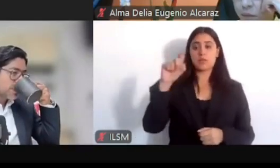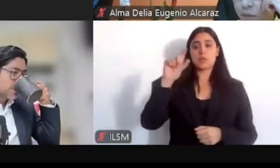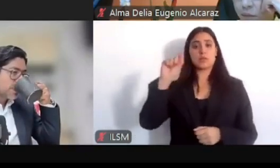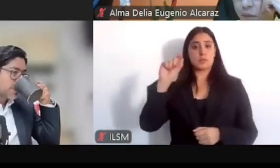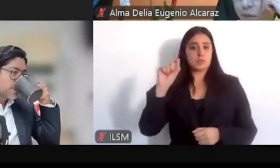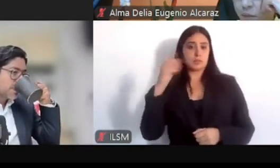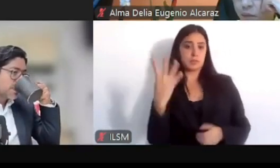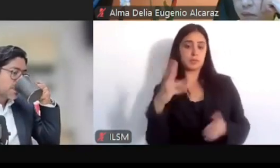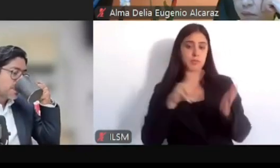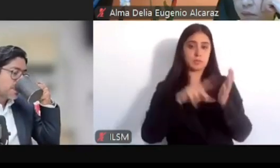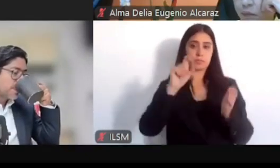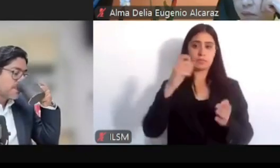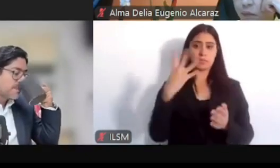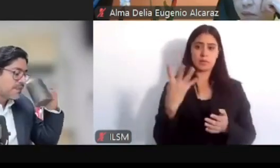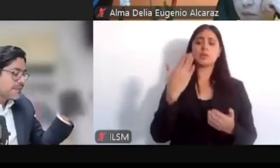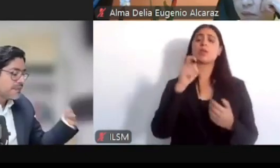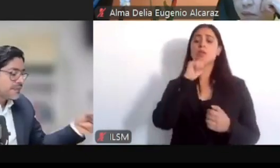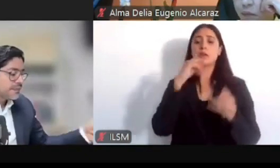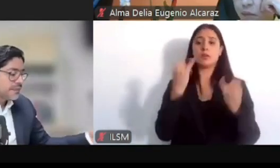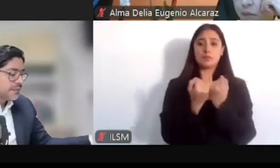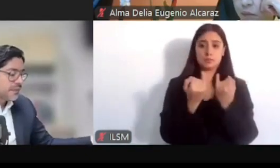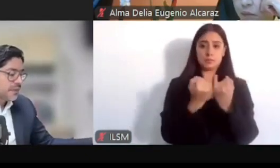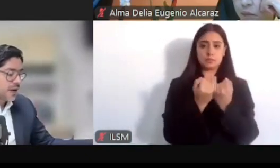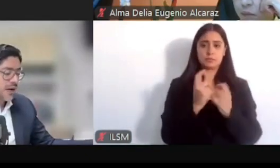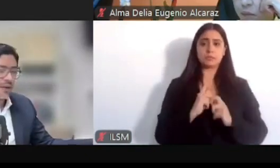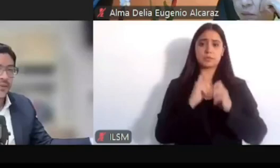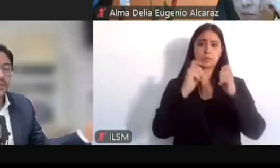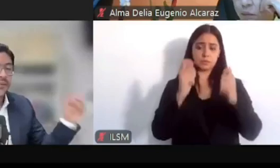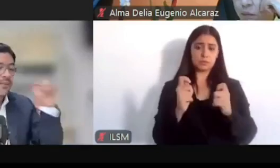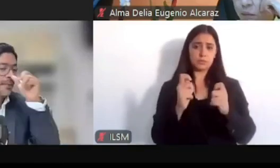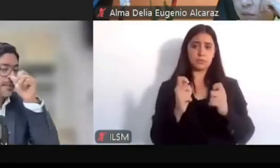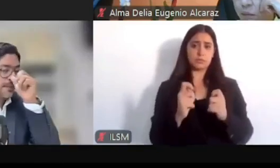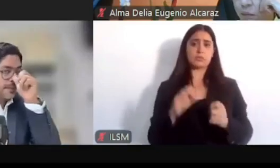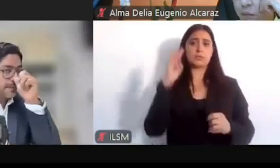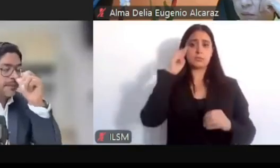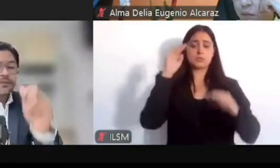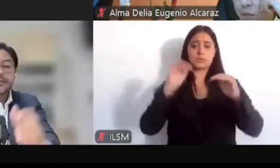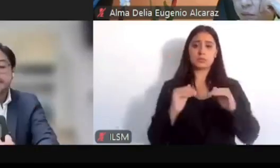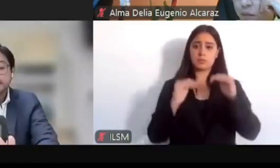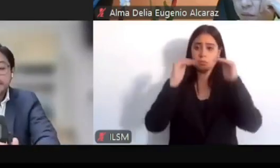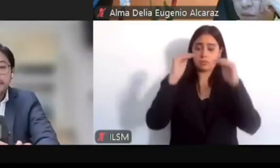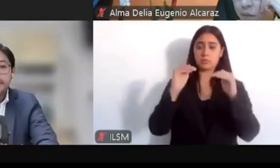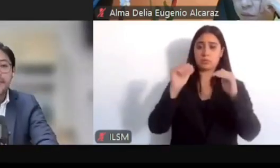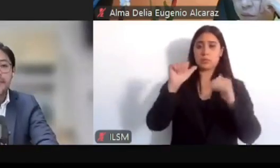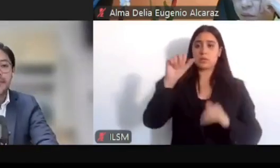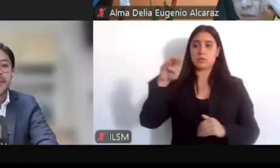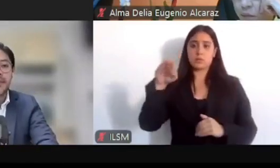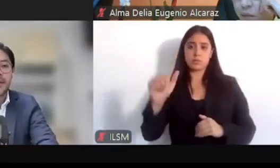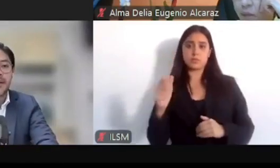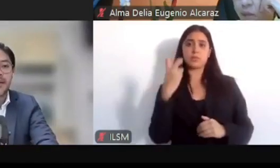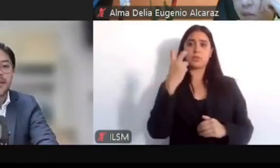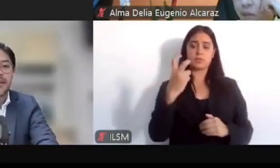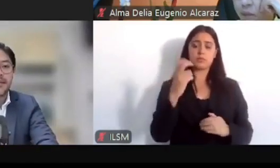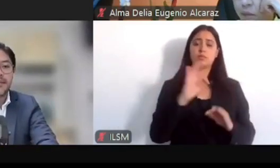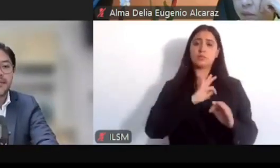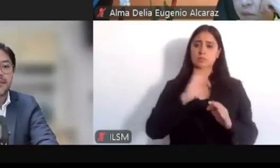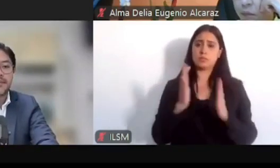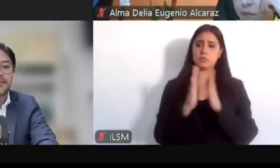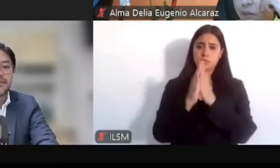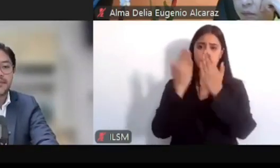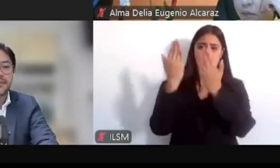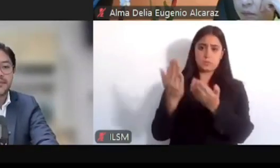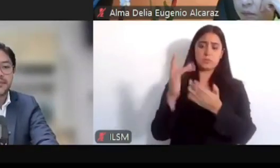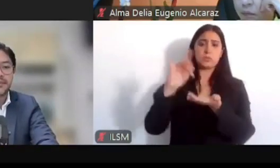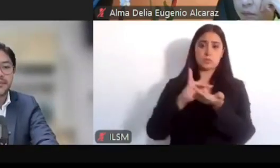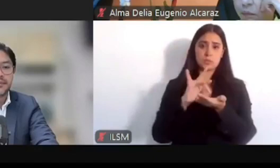2024 que también fue turnado a la ponencia a cargo de la magistrada almadel Eugenio Alcaraz por lo tanto le solicito secretario nos